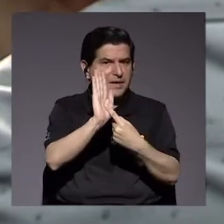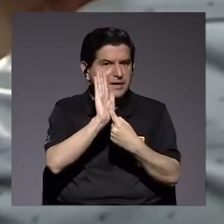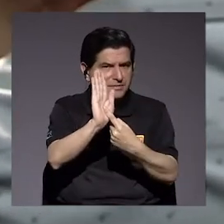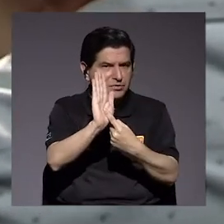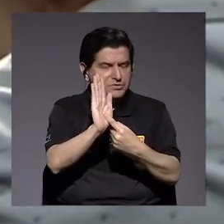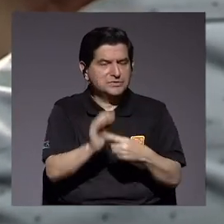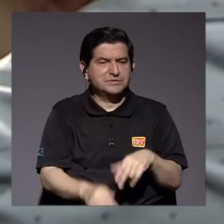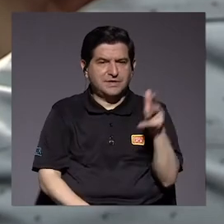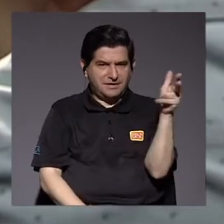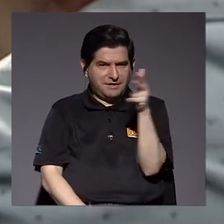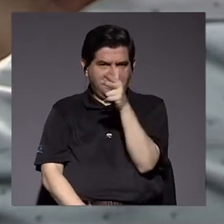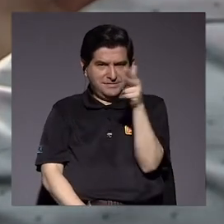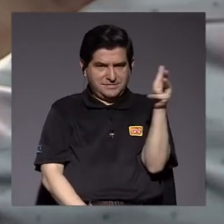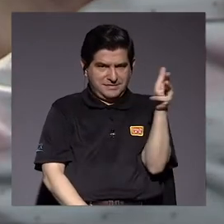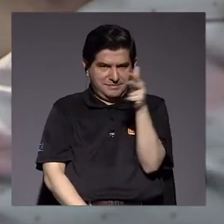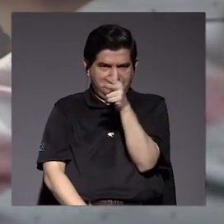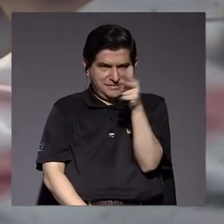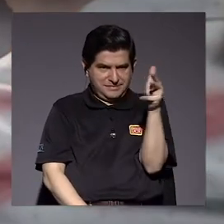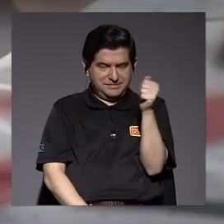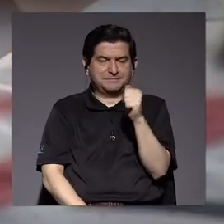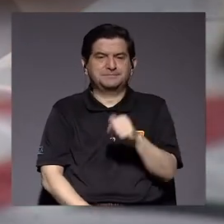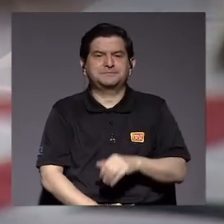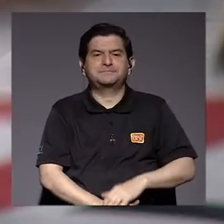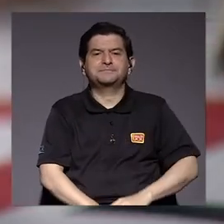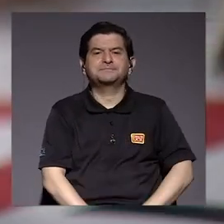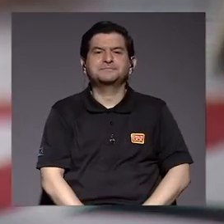mostrar en cámara acá. Vamos a ver.